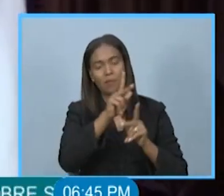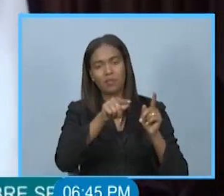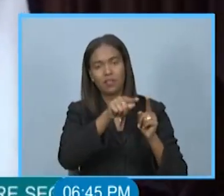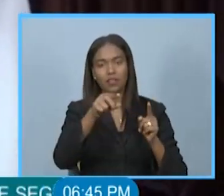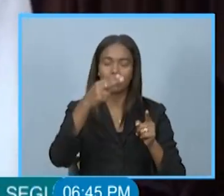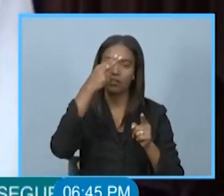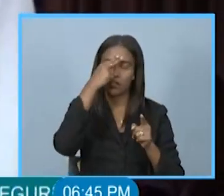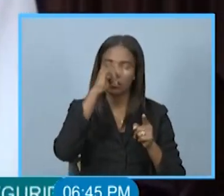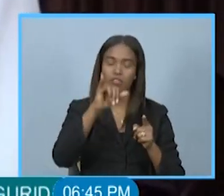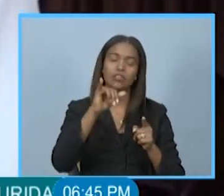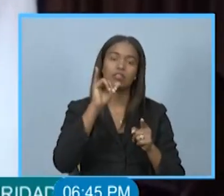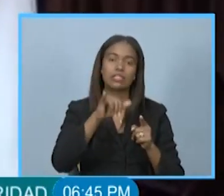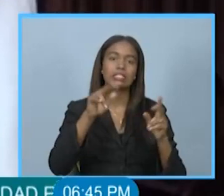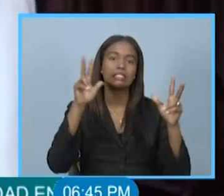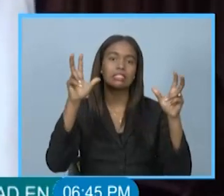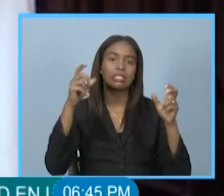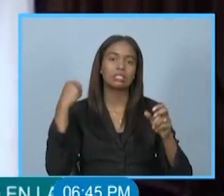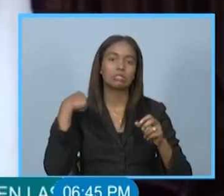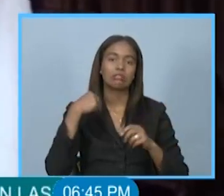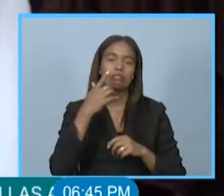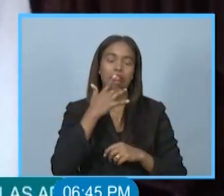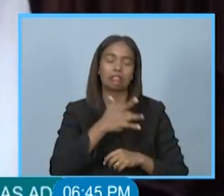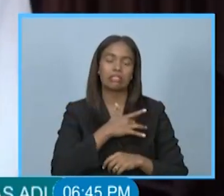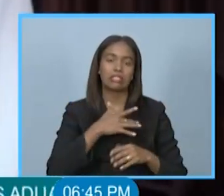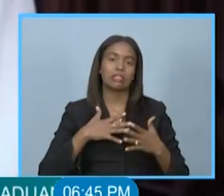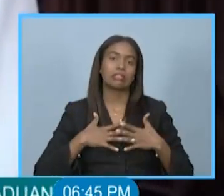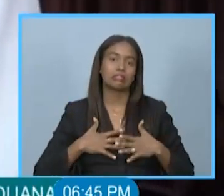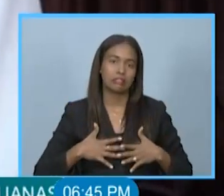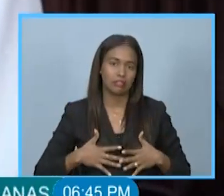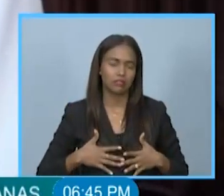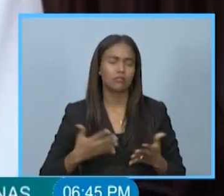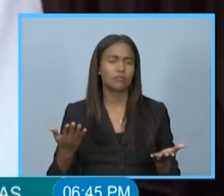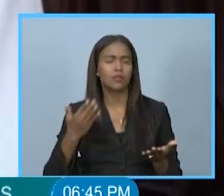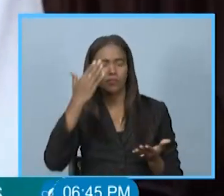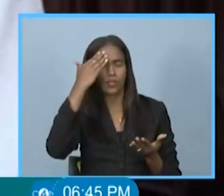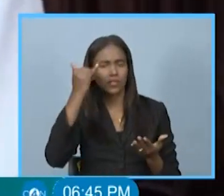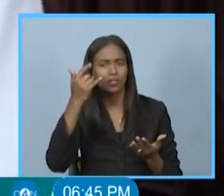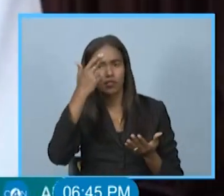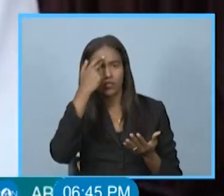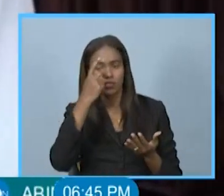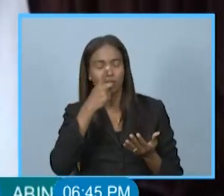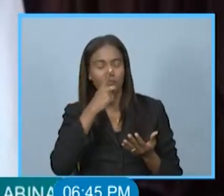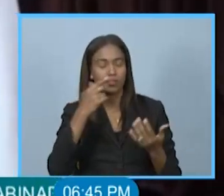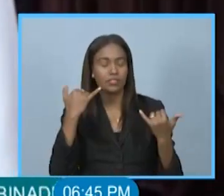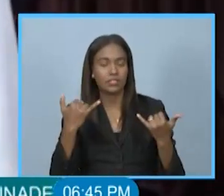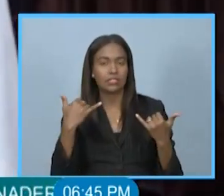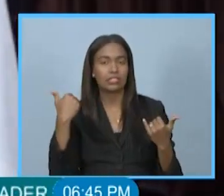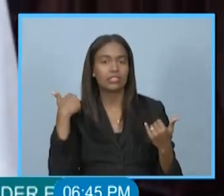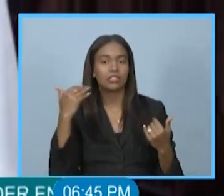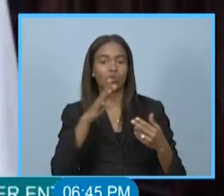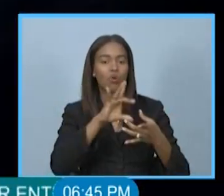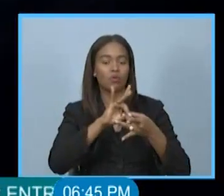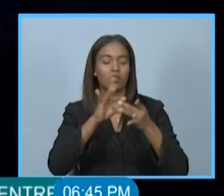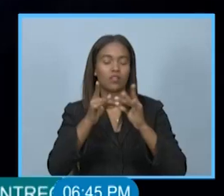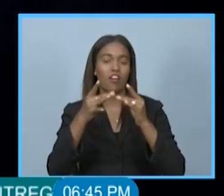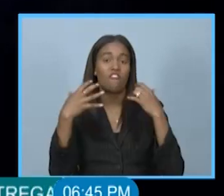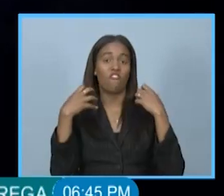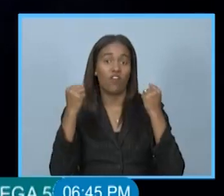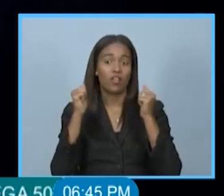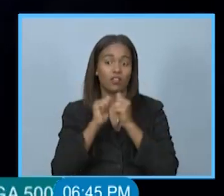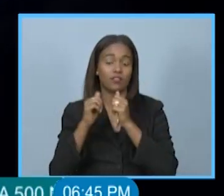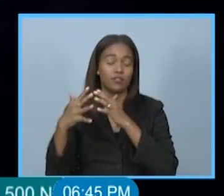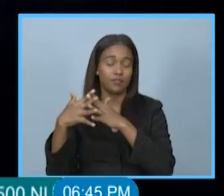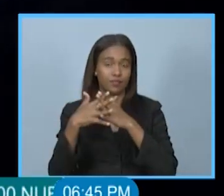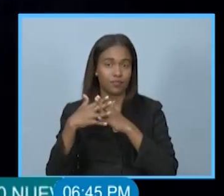haitianos es un tema que nos apena nos da pena porque la República Dominicana tienes lazos muy fuertes con